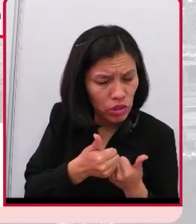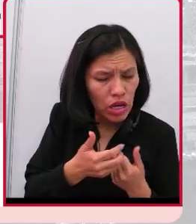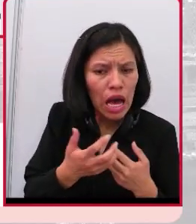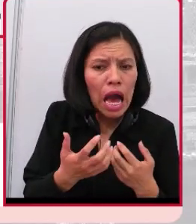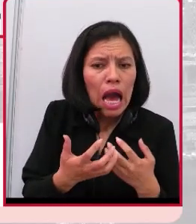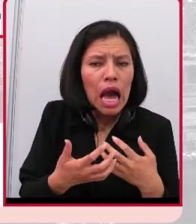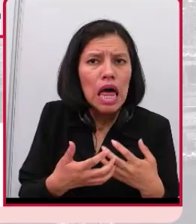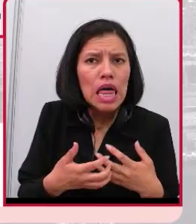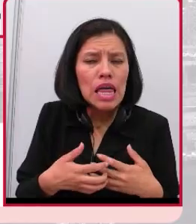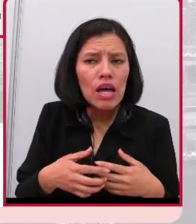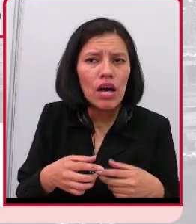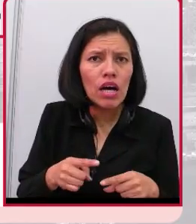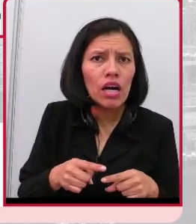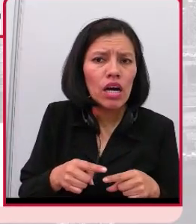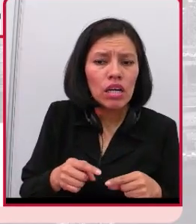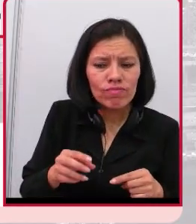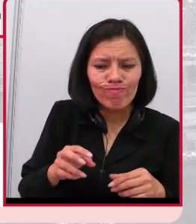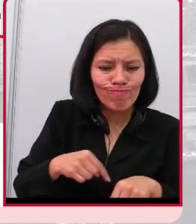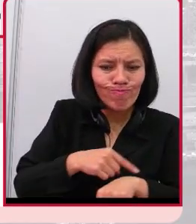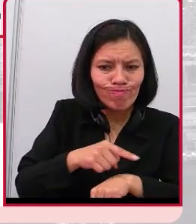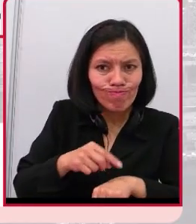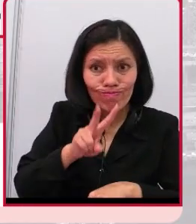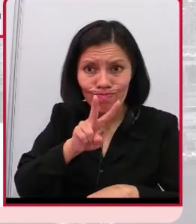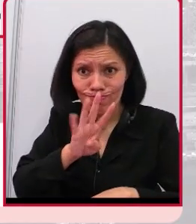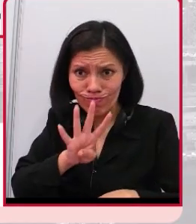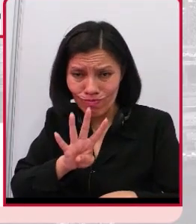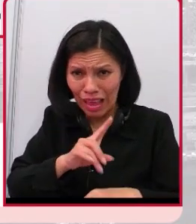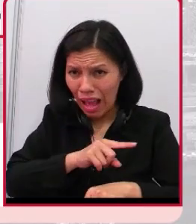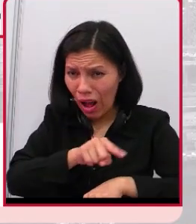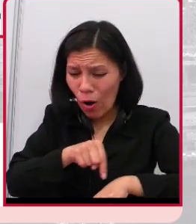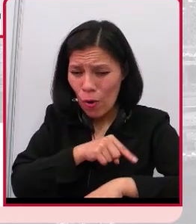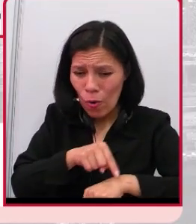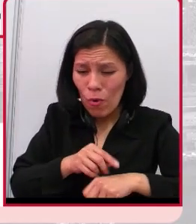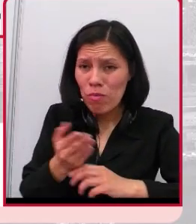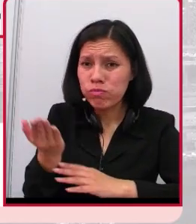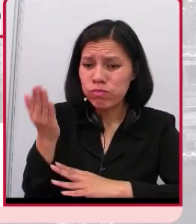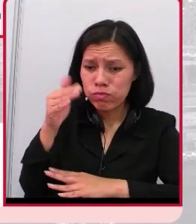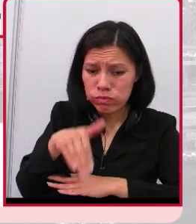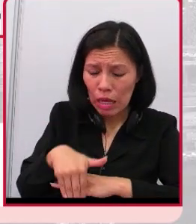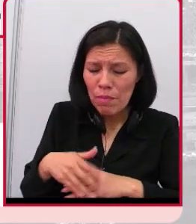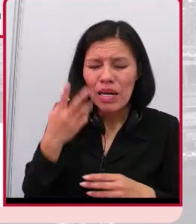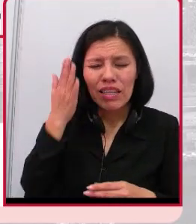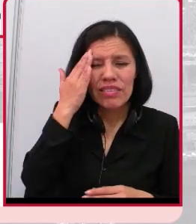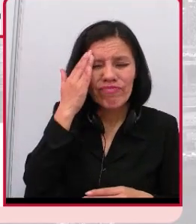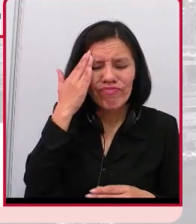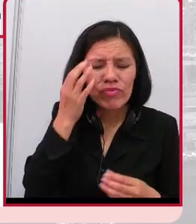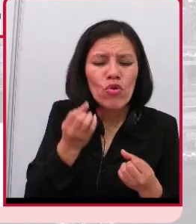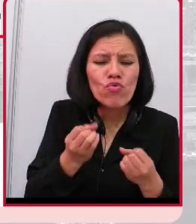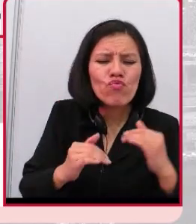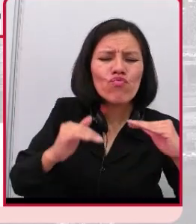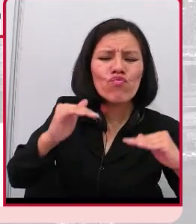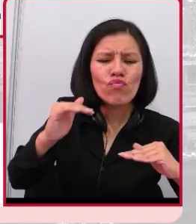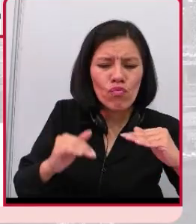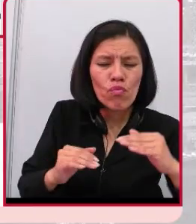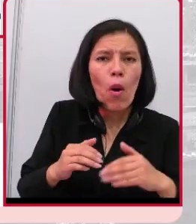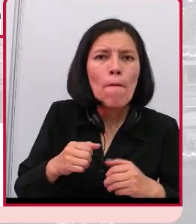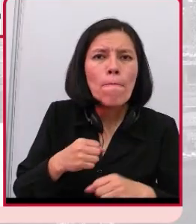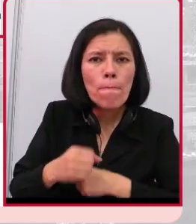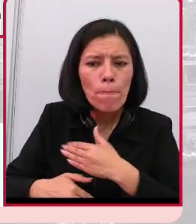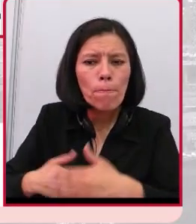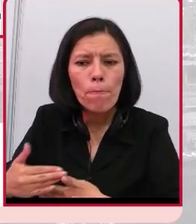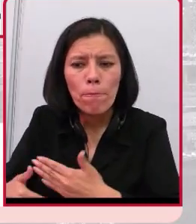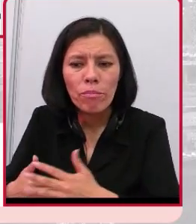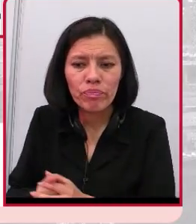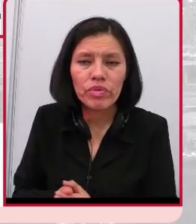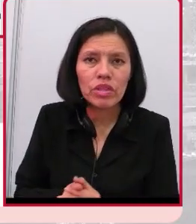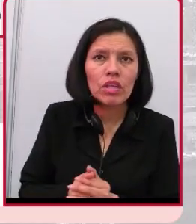durante esas 24 horas, para eso tengo el balance de producción. Entonces, eso fue lo que utilizamos. Pero luego